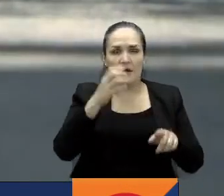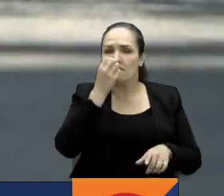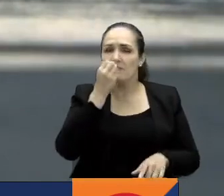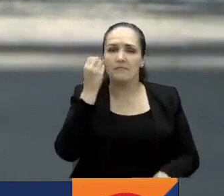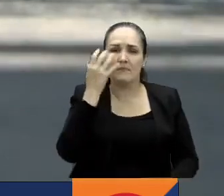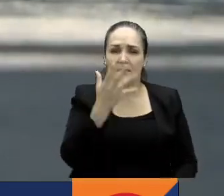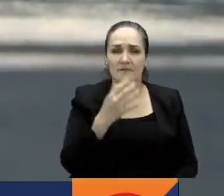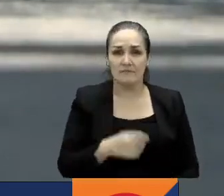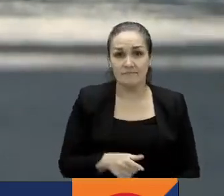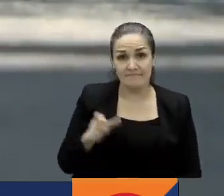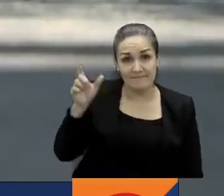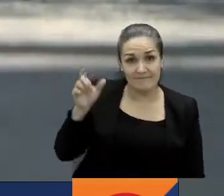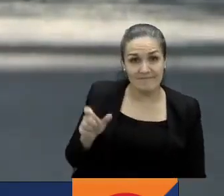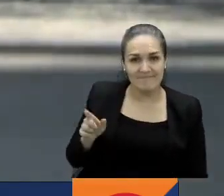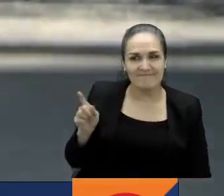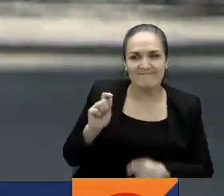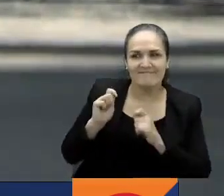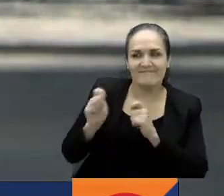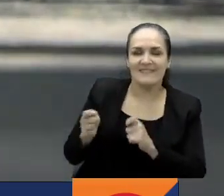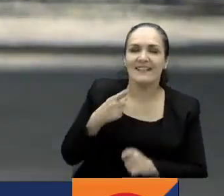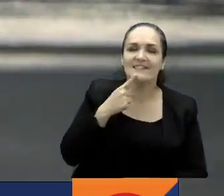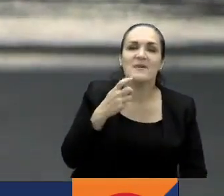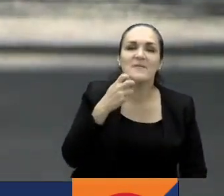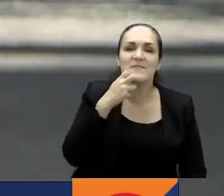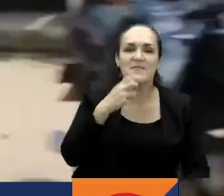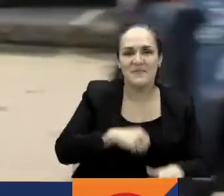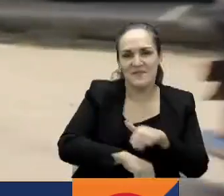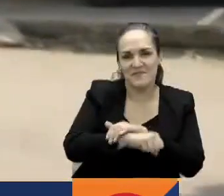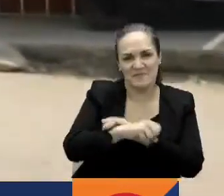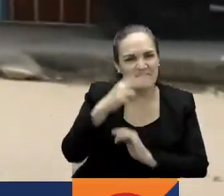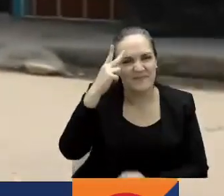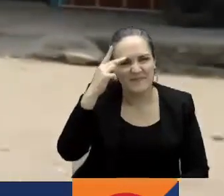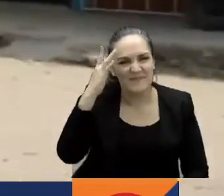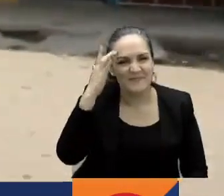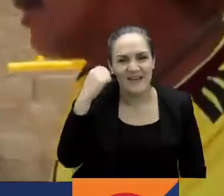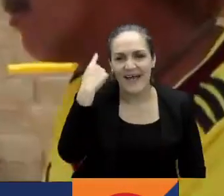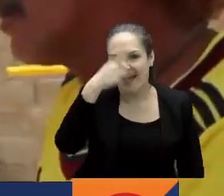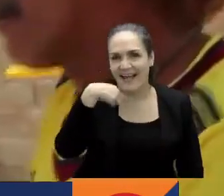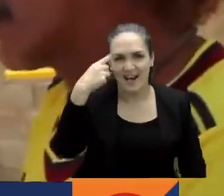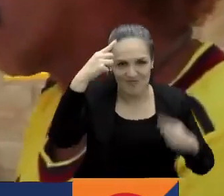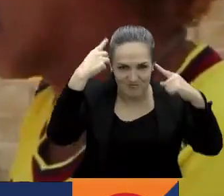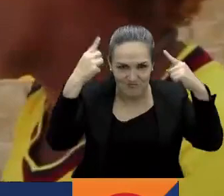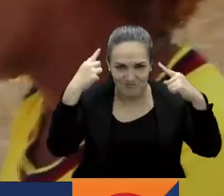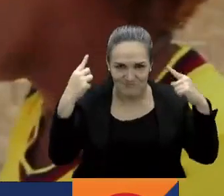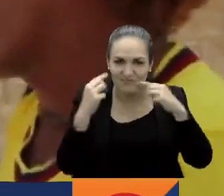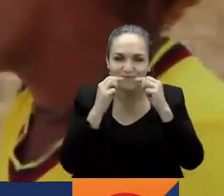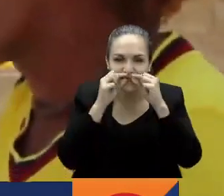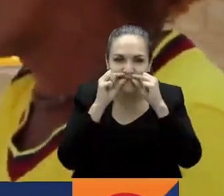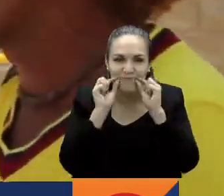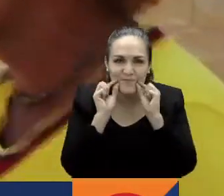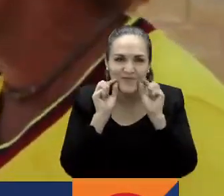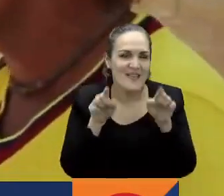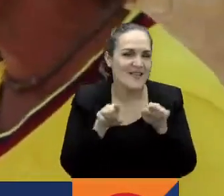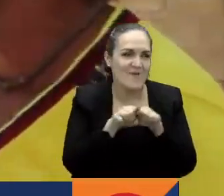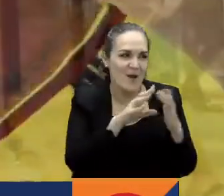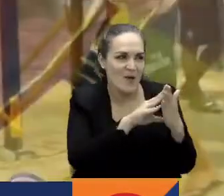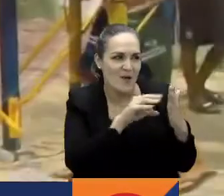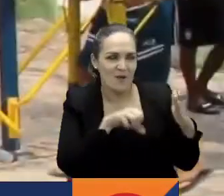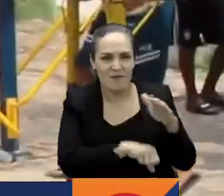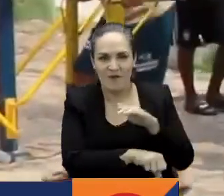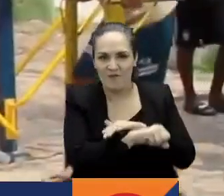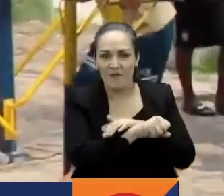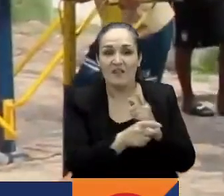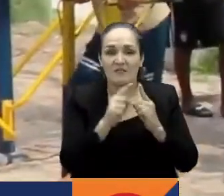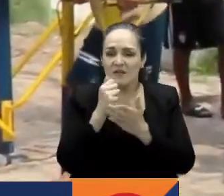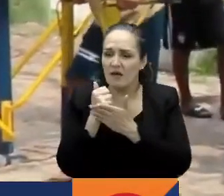A Miguel Ángel Arrieta le decían el pibe soledeño por razones obvias, el pelo rubio, el bigote ralo, pero también por una vocación de ayudar a